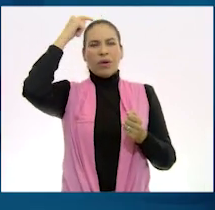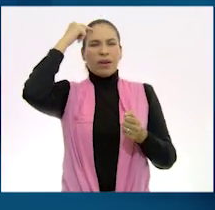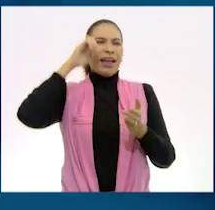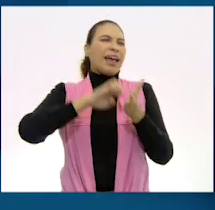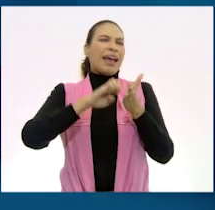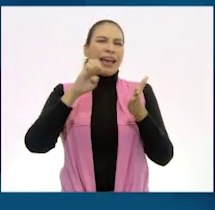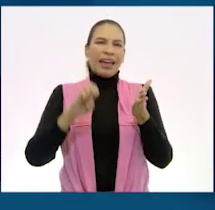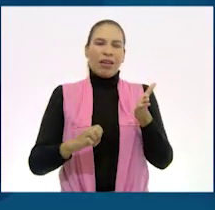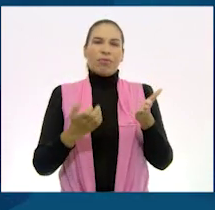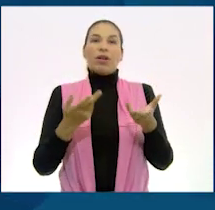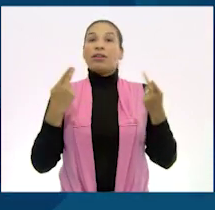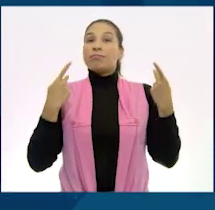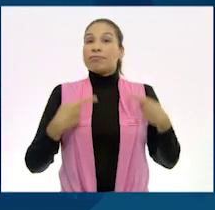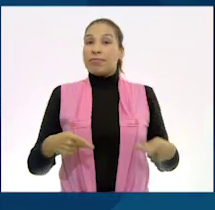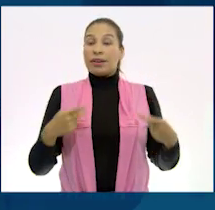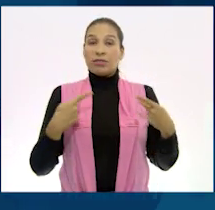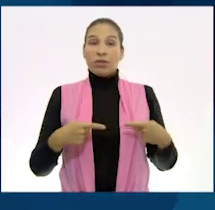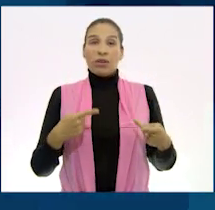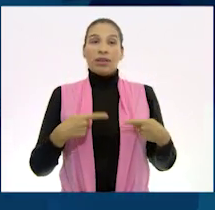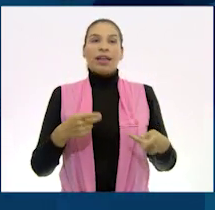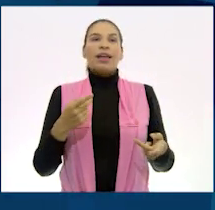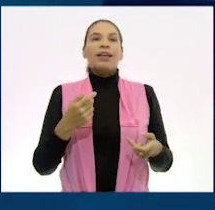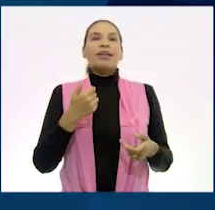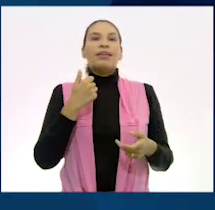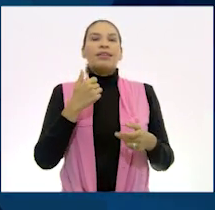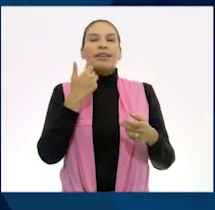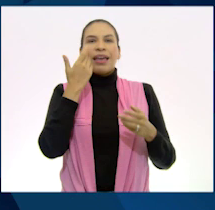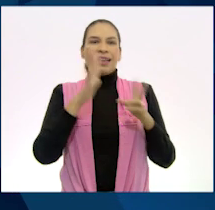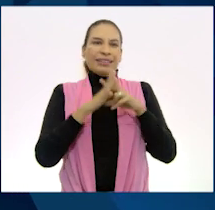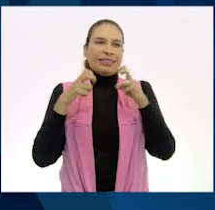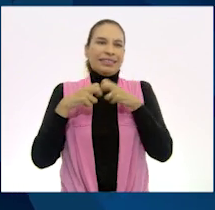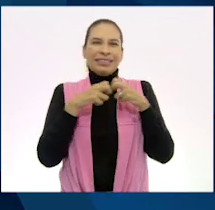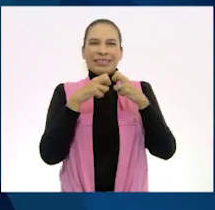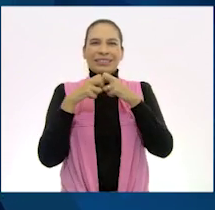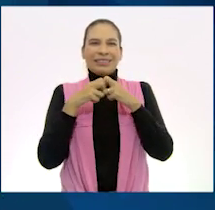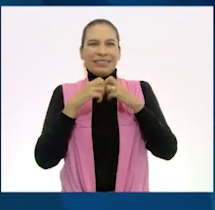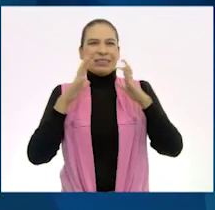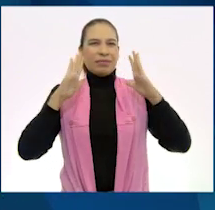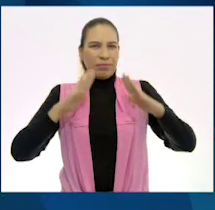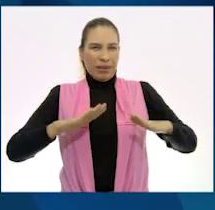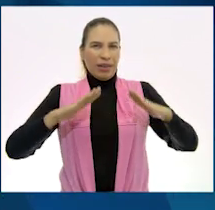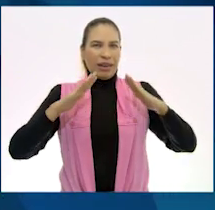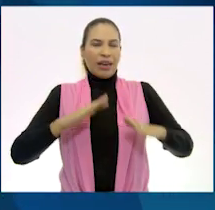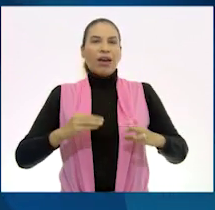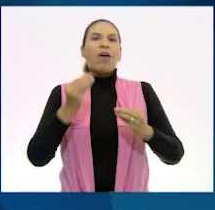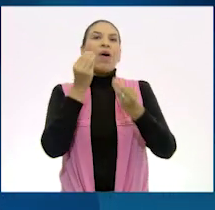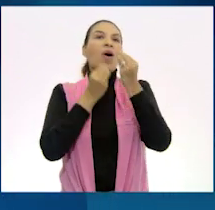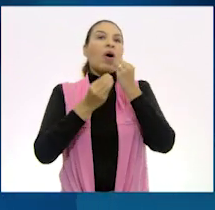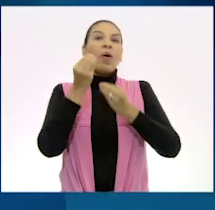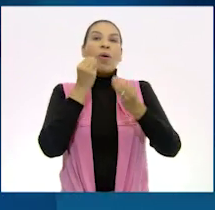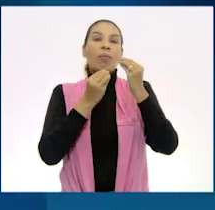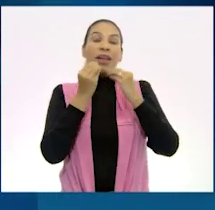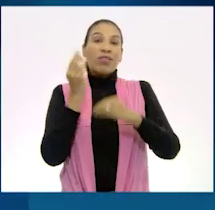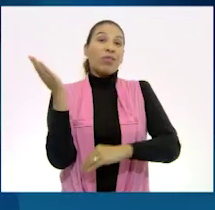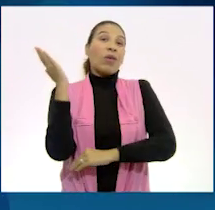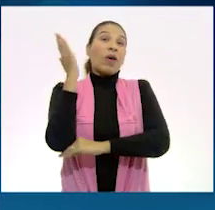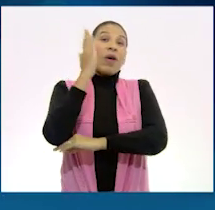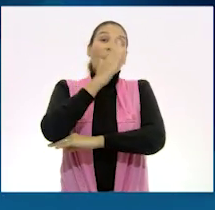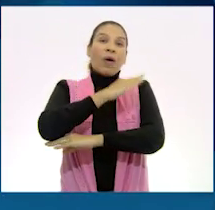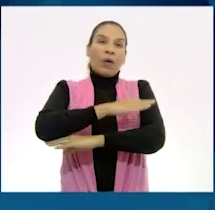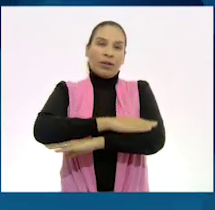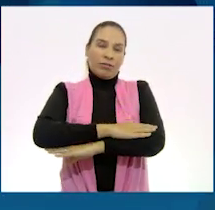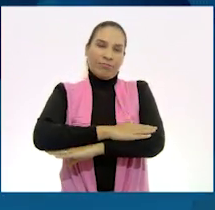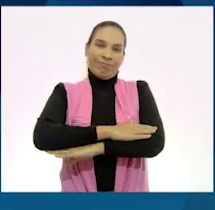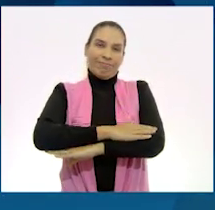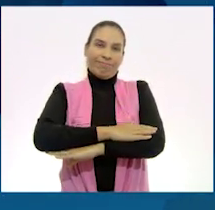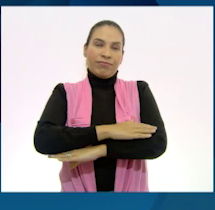ejemplo, las personas que intentan aliviar su nerviosismo comiendo en todo momento durante